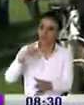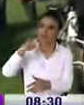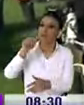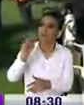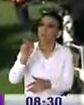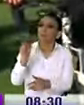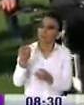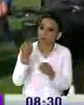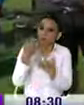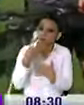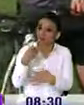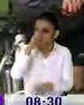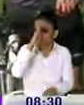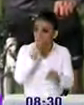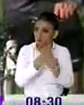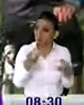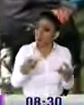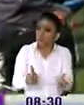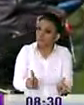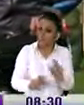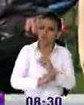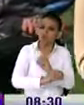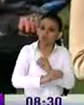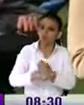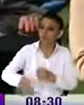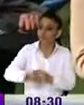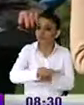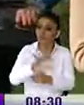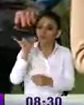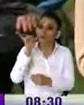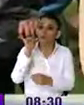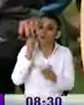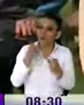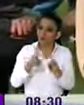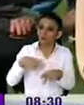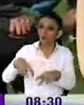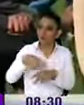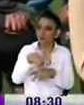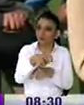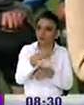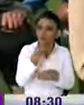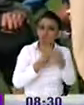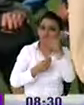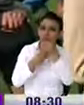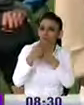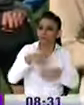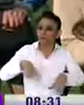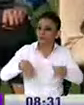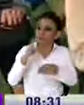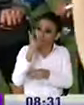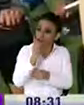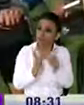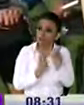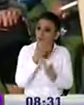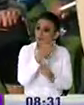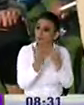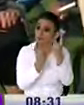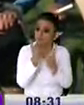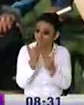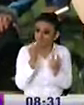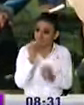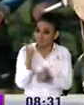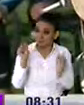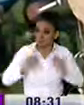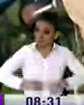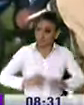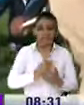cuente, porque el objetivo también es promocionar al cantón Rumiñahui. Tiene una gastronomía y lugares lindísimos a los que la ciudadanía puede venir a partir de mañana.